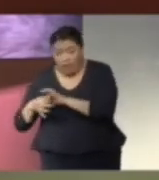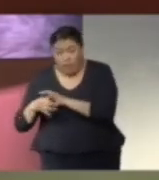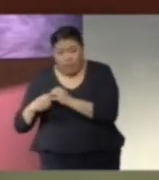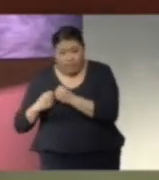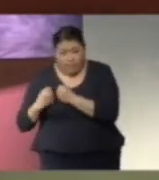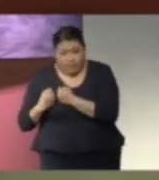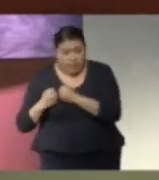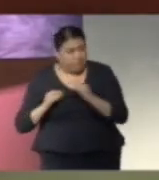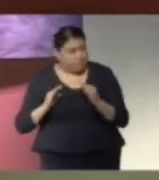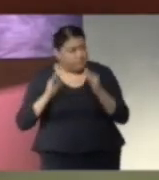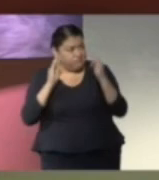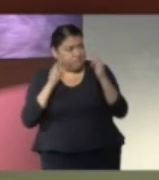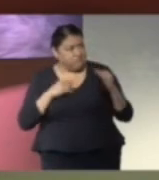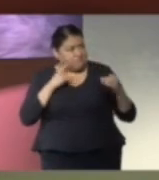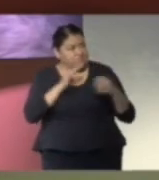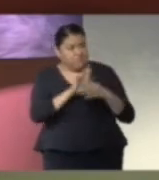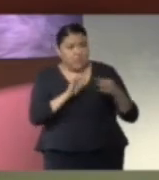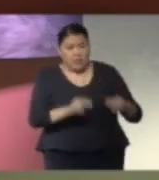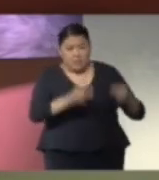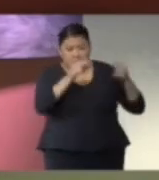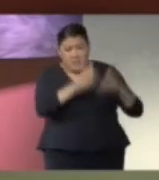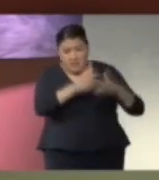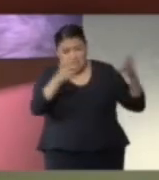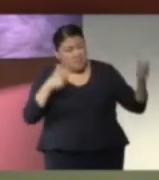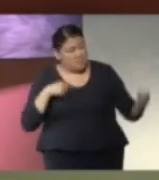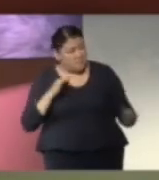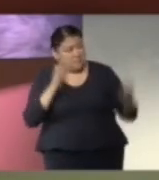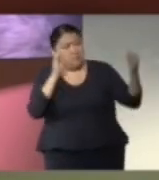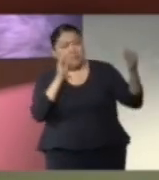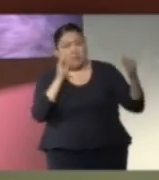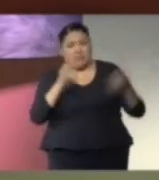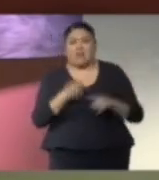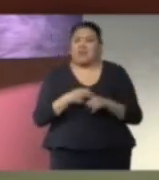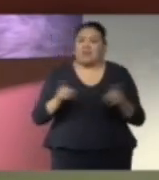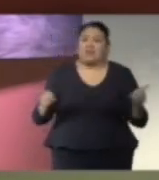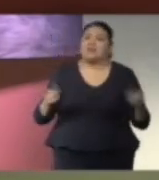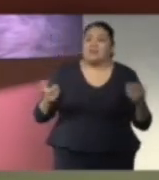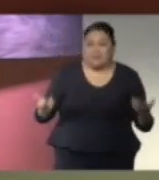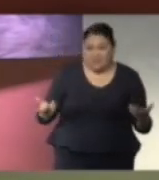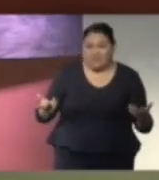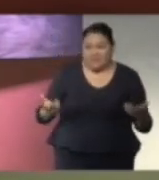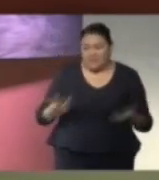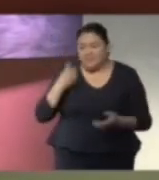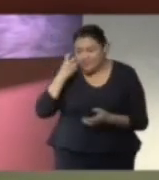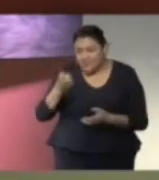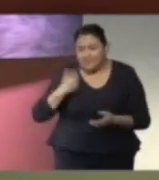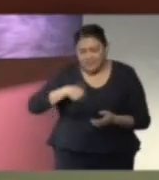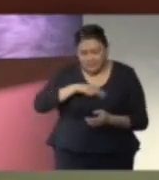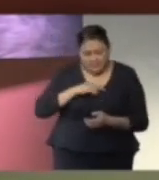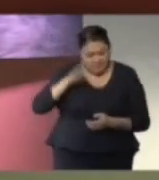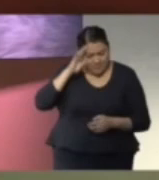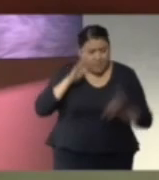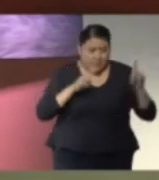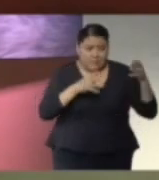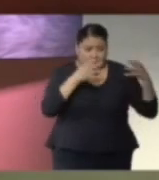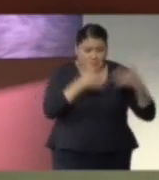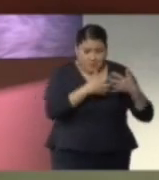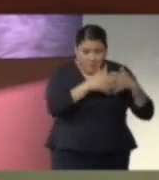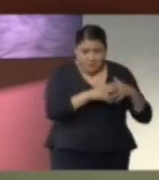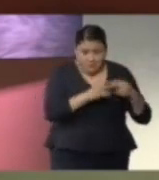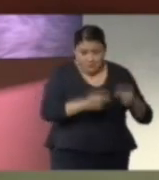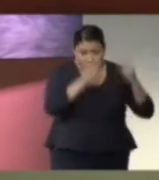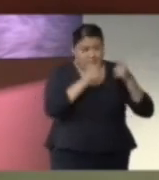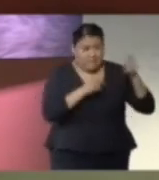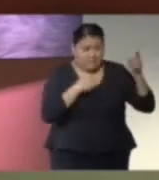cohesionarse frente a estos megaproyectos, pues las condiciones son distintas, ¿no? Entonces, eso es algo que las empresas saben y lo que